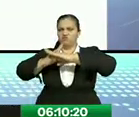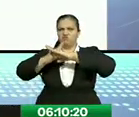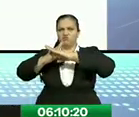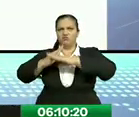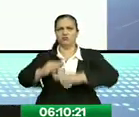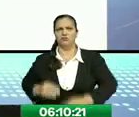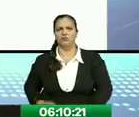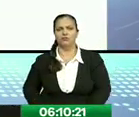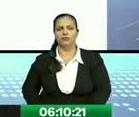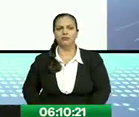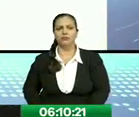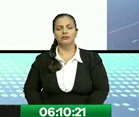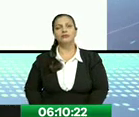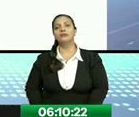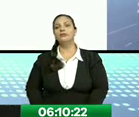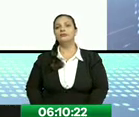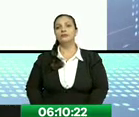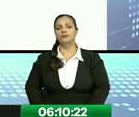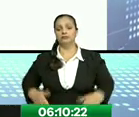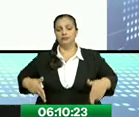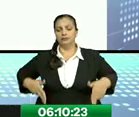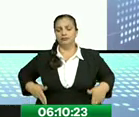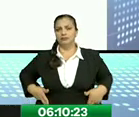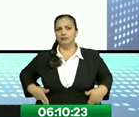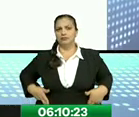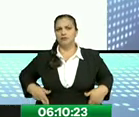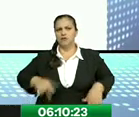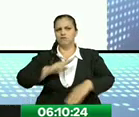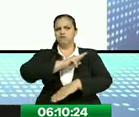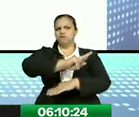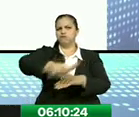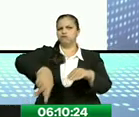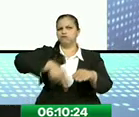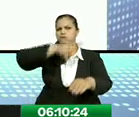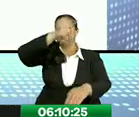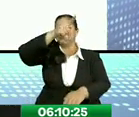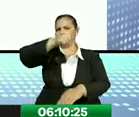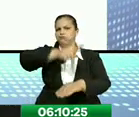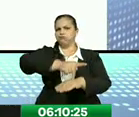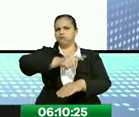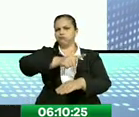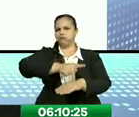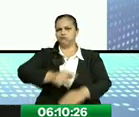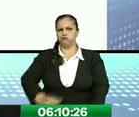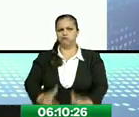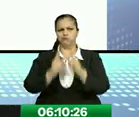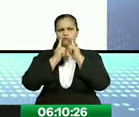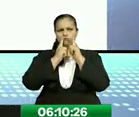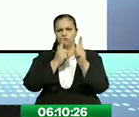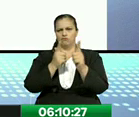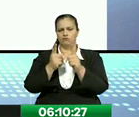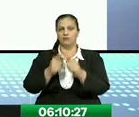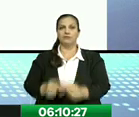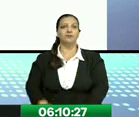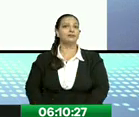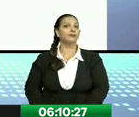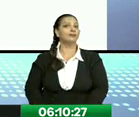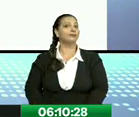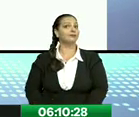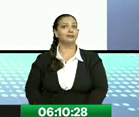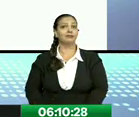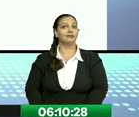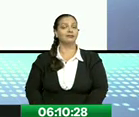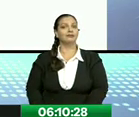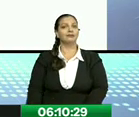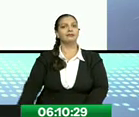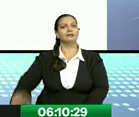sencillo, tal vez... no tiene tanta preparación como los militares, Y ya mucha gente está diciendo que los militares salgan al